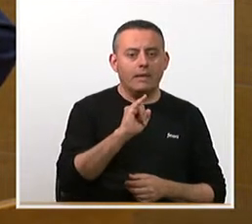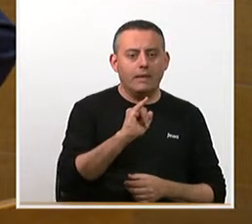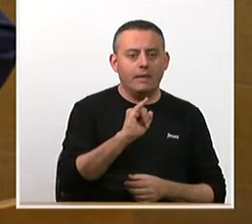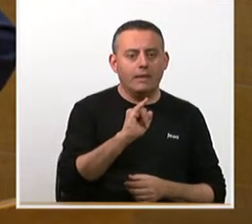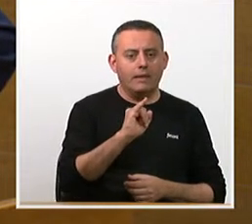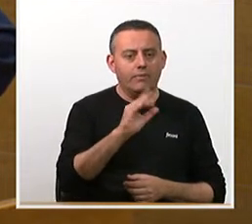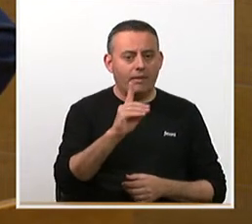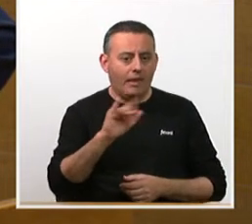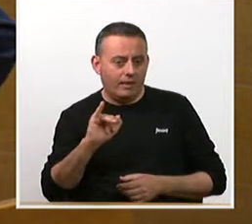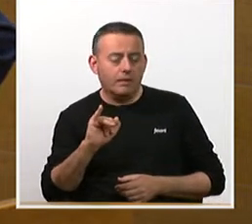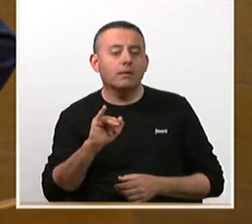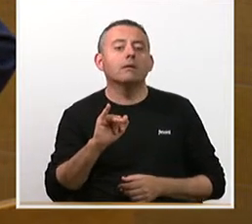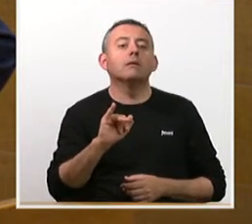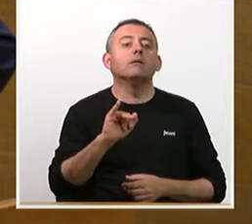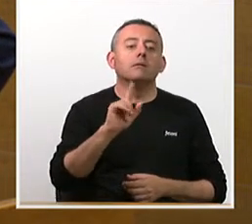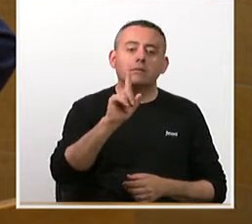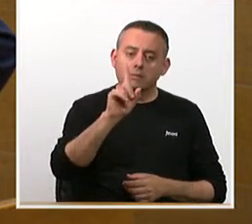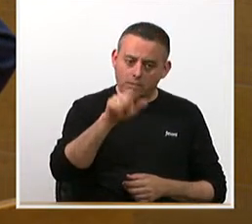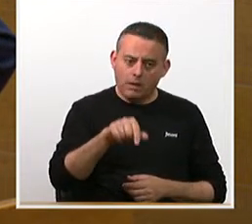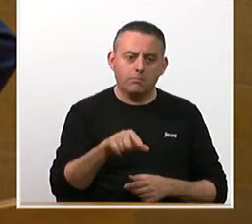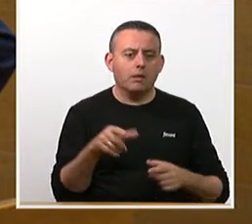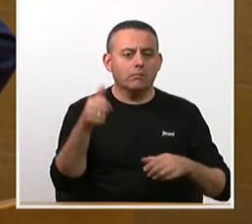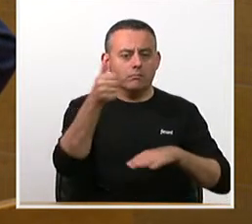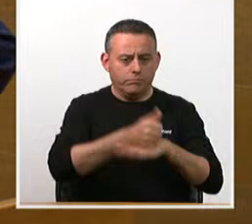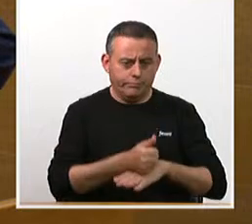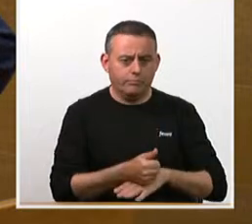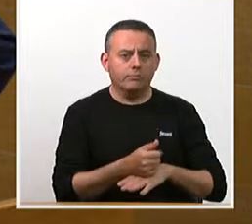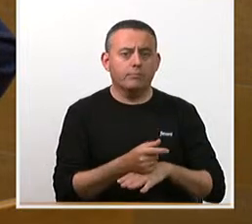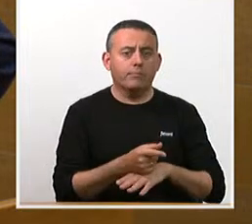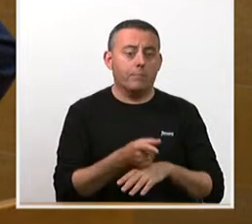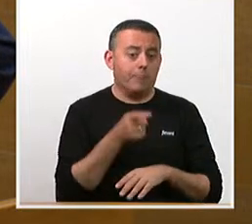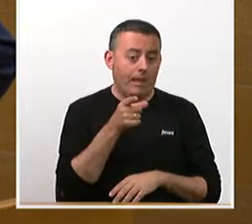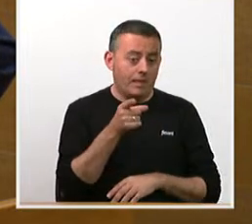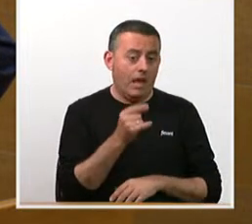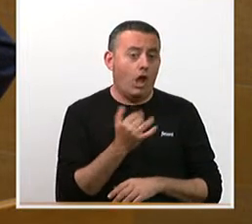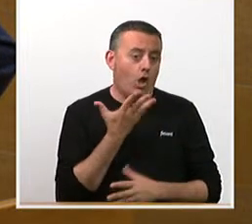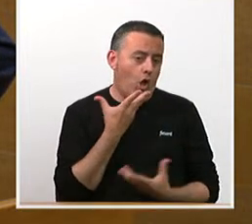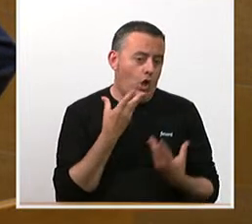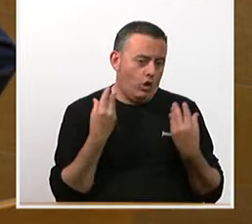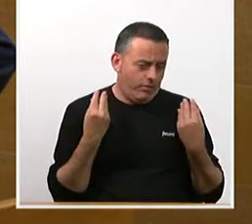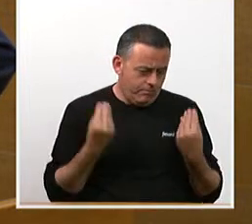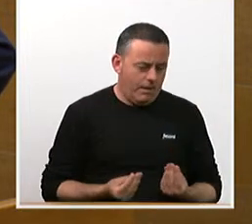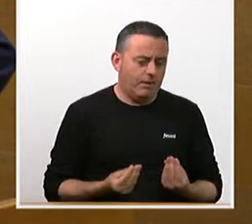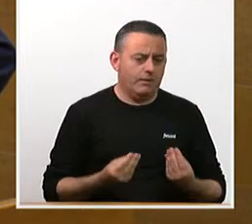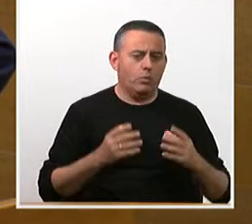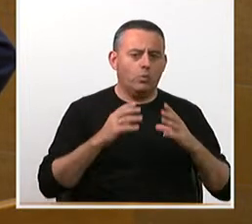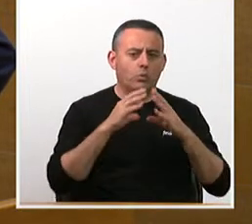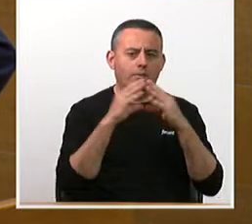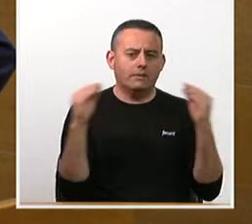generalitat y una gran conocedora eh de la propia Universidad de valencia donde realizó sus estudios de